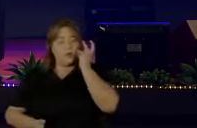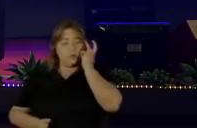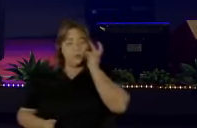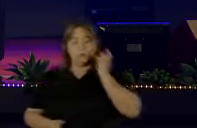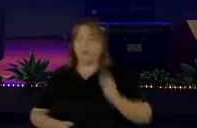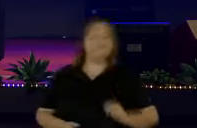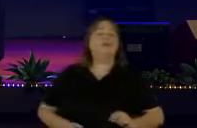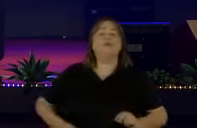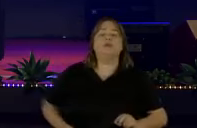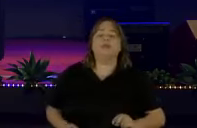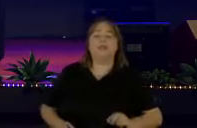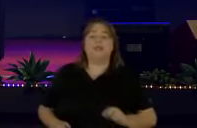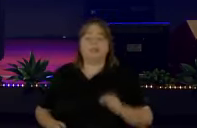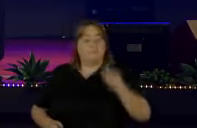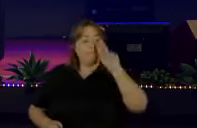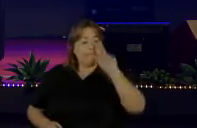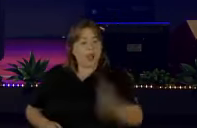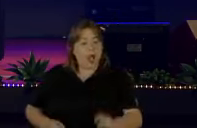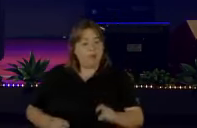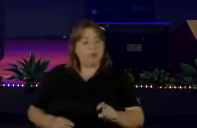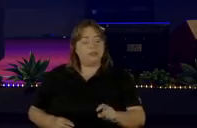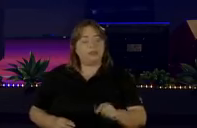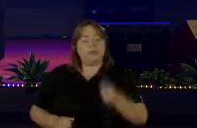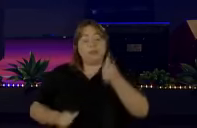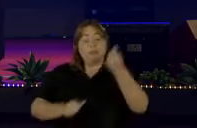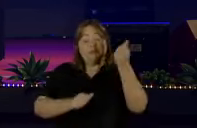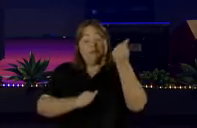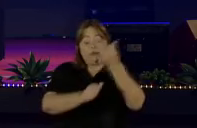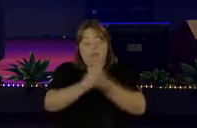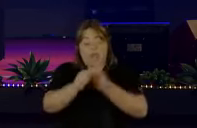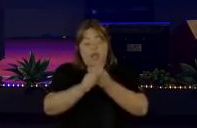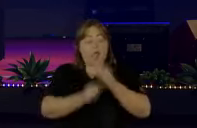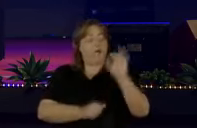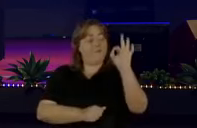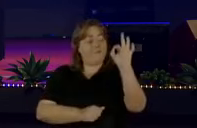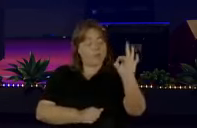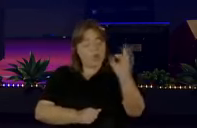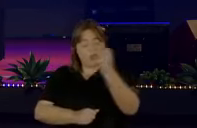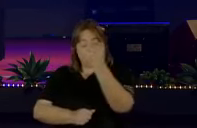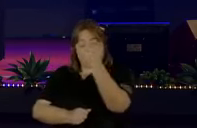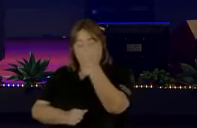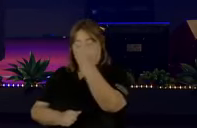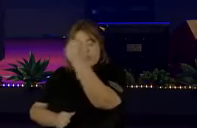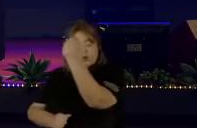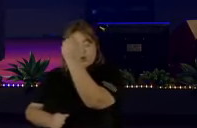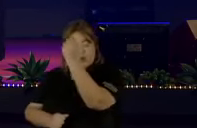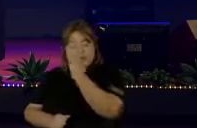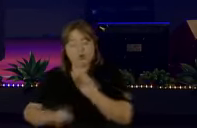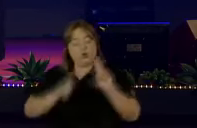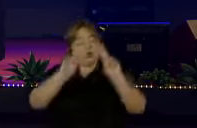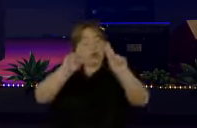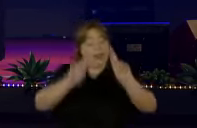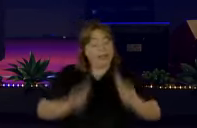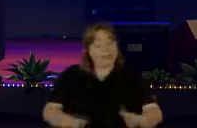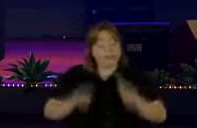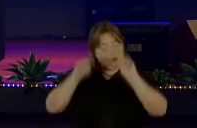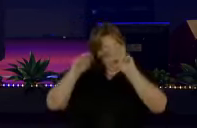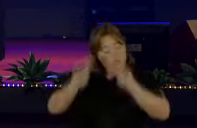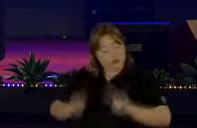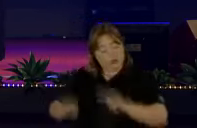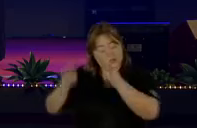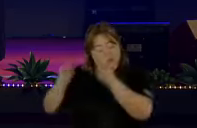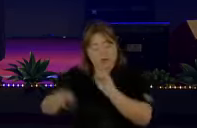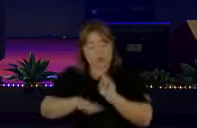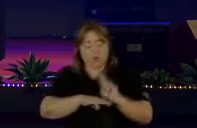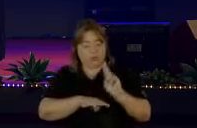todo lo propio. Se tiene que registrar para el sábado también, para que tengamos verdad conciencia de cuánta gente va a estar con nosotros durante